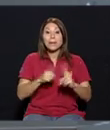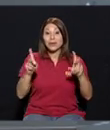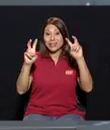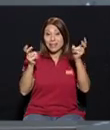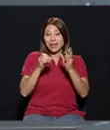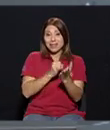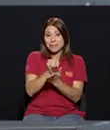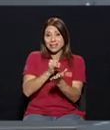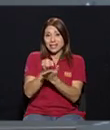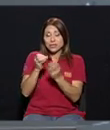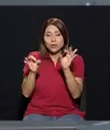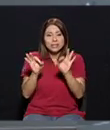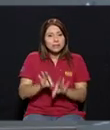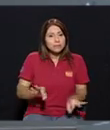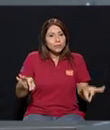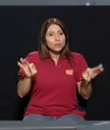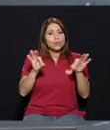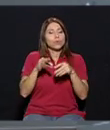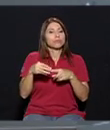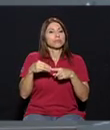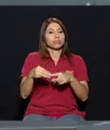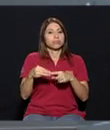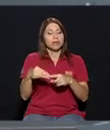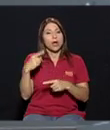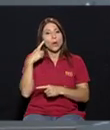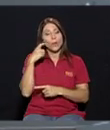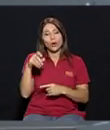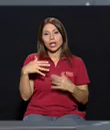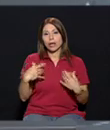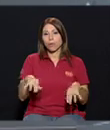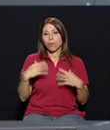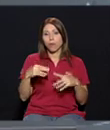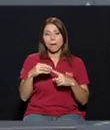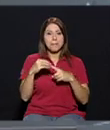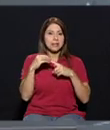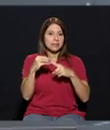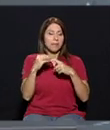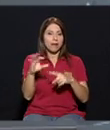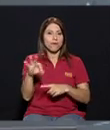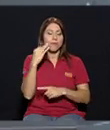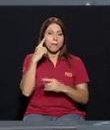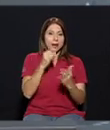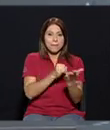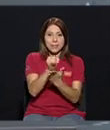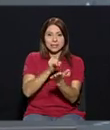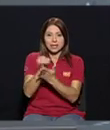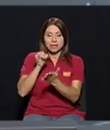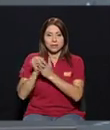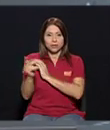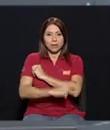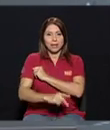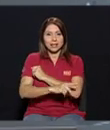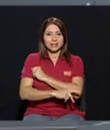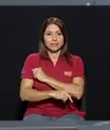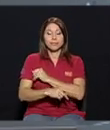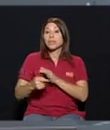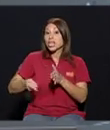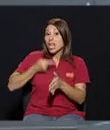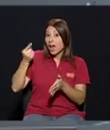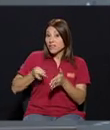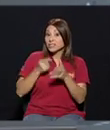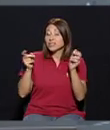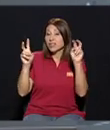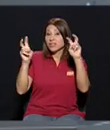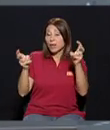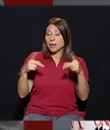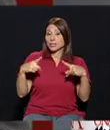investigación es fundamental porque es, bueno, prácticamente la principal fuente de generación de investigación del país. Y a veces